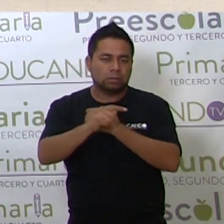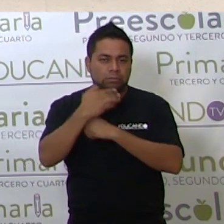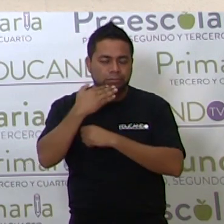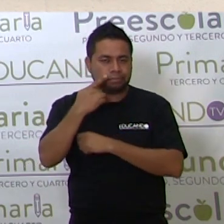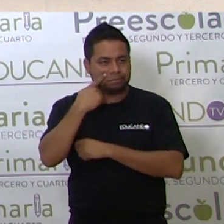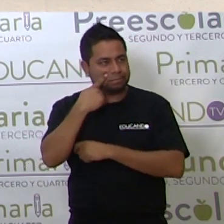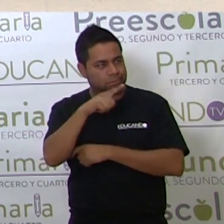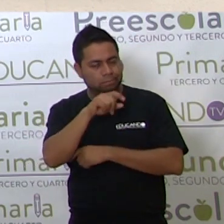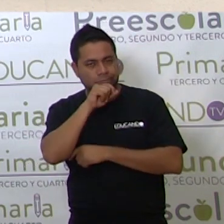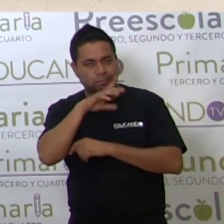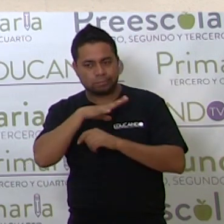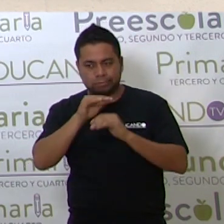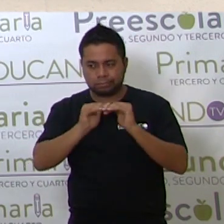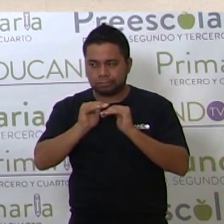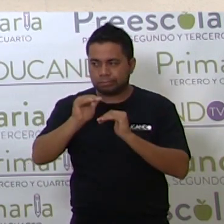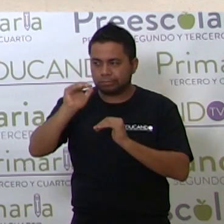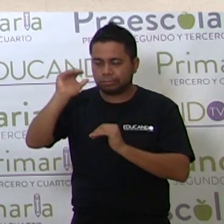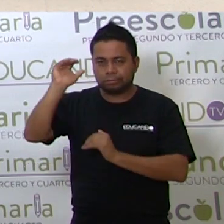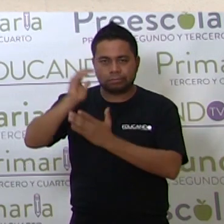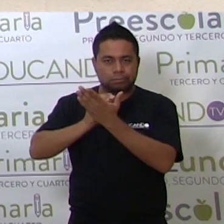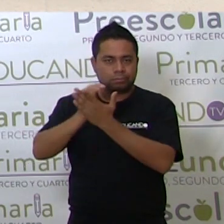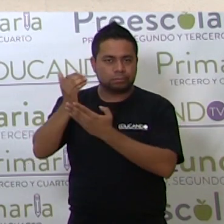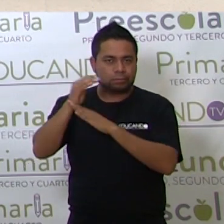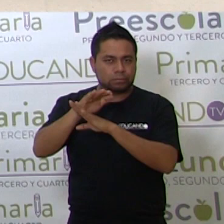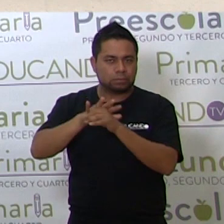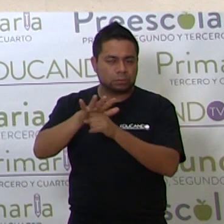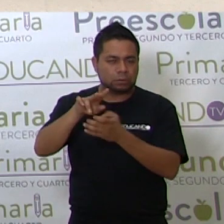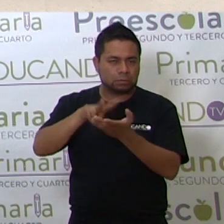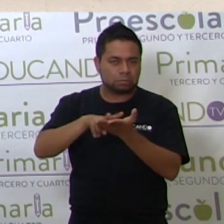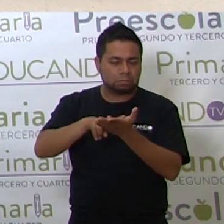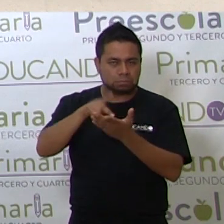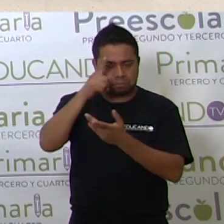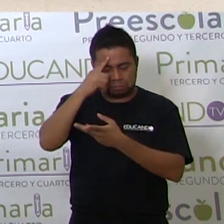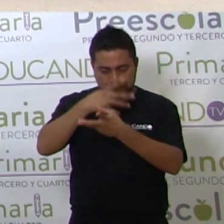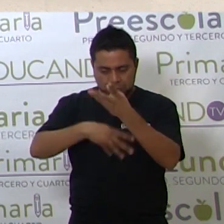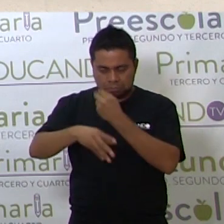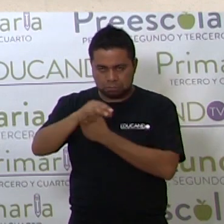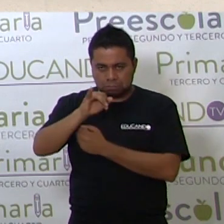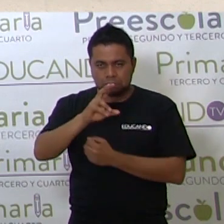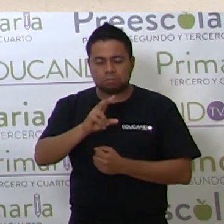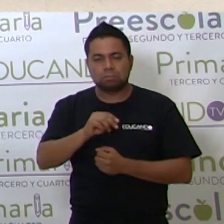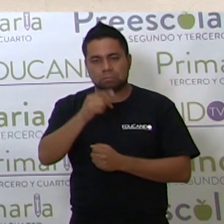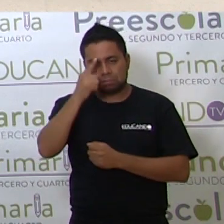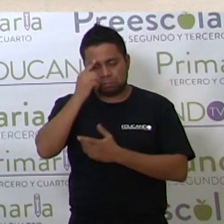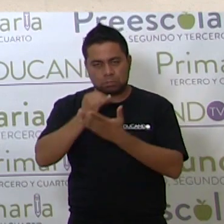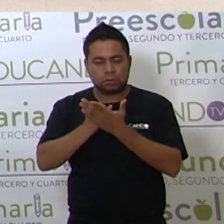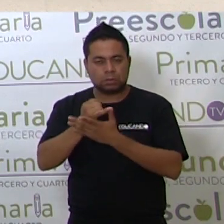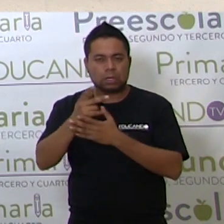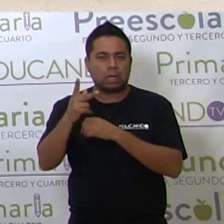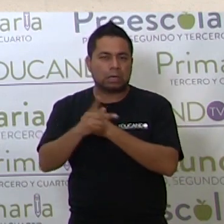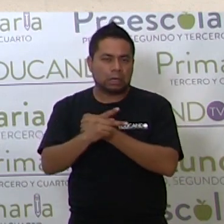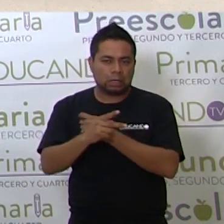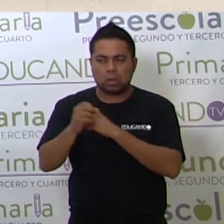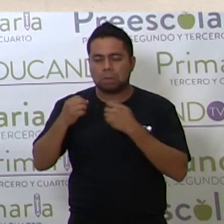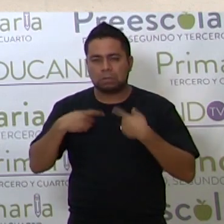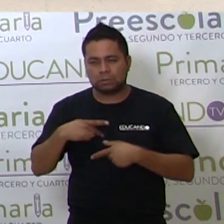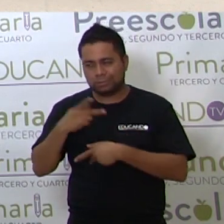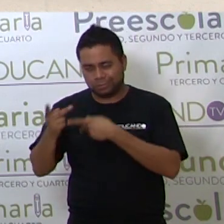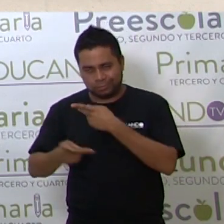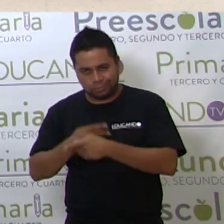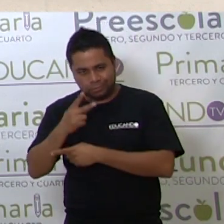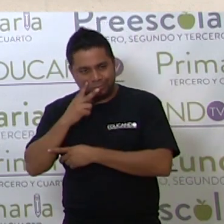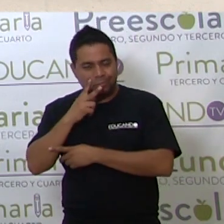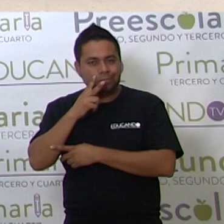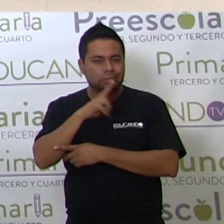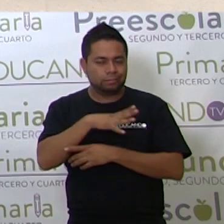alto índice también en con respecto a los valores y el aprendizaje crítico que los televidentes o las personas que ven